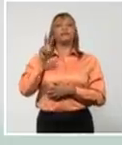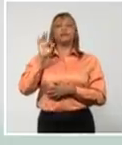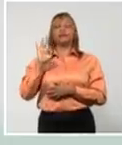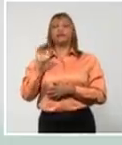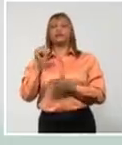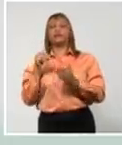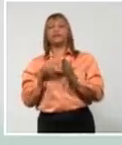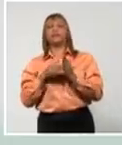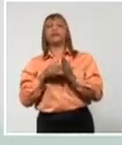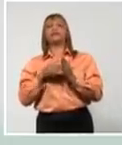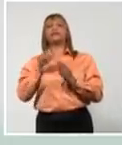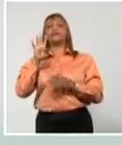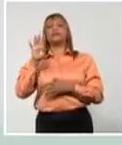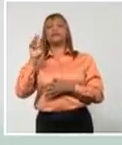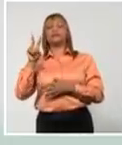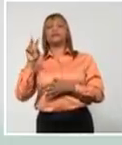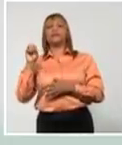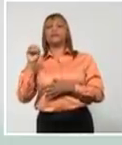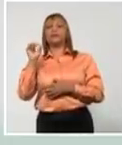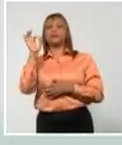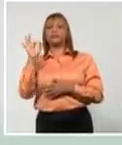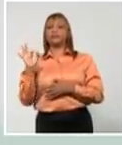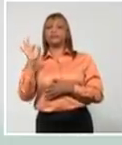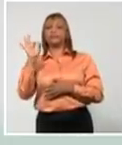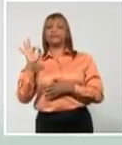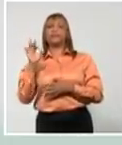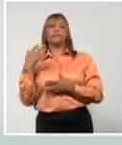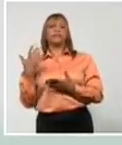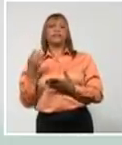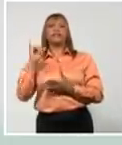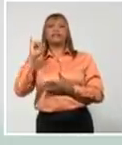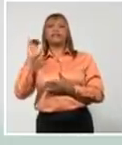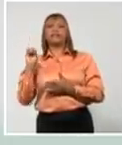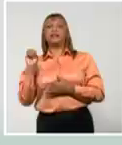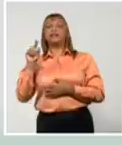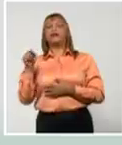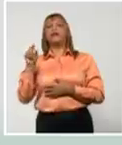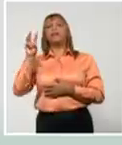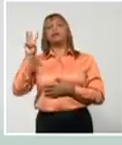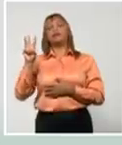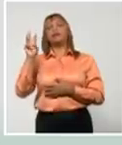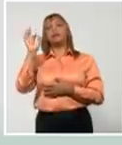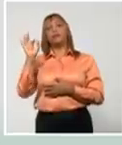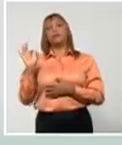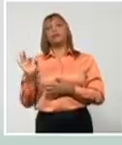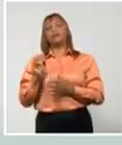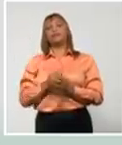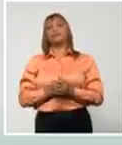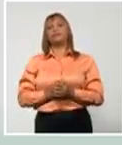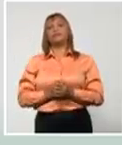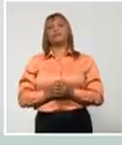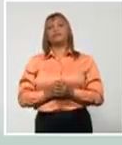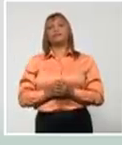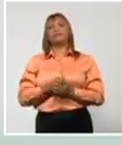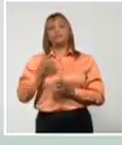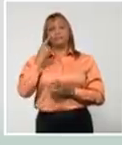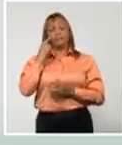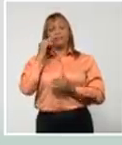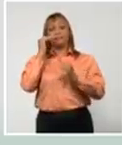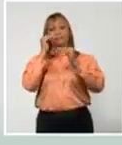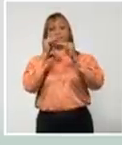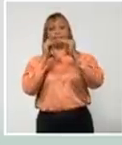28.420, con una tasa de 60,3. Ustedes ven la posición que